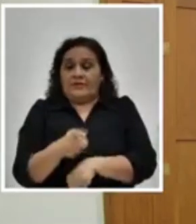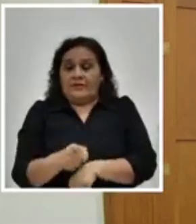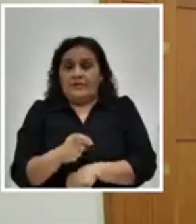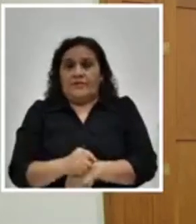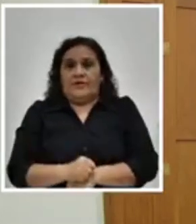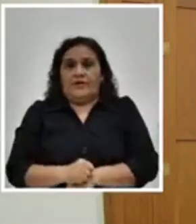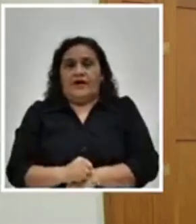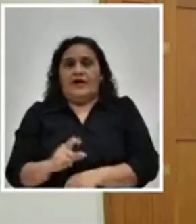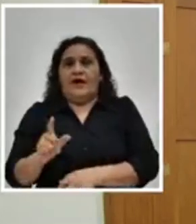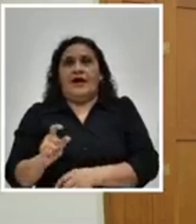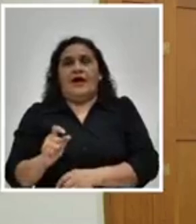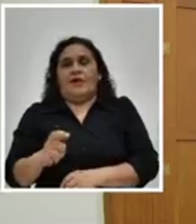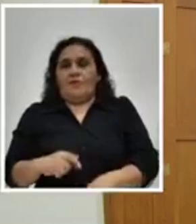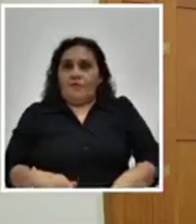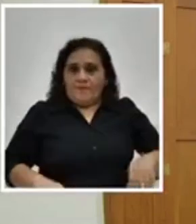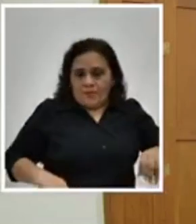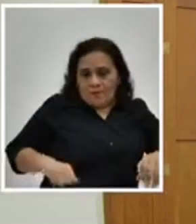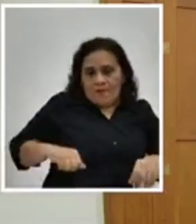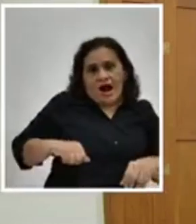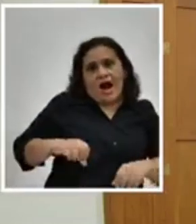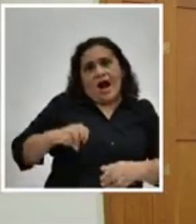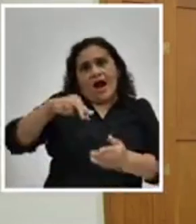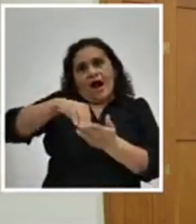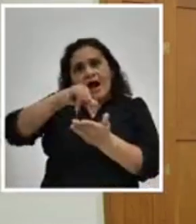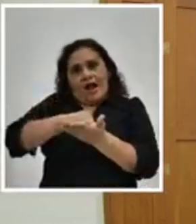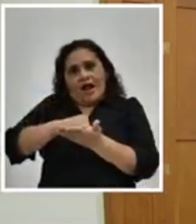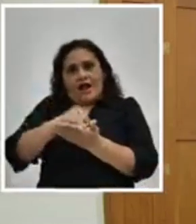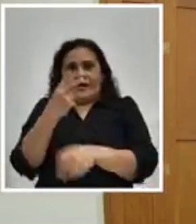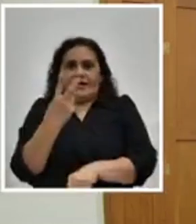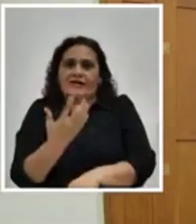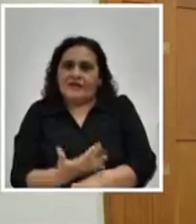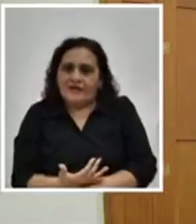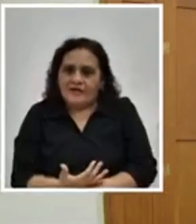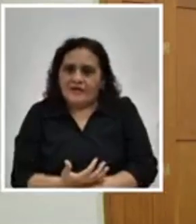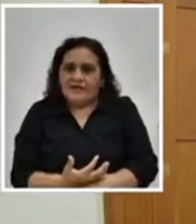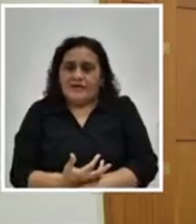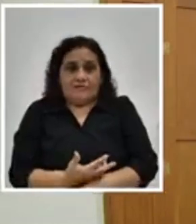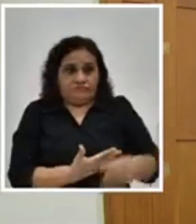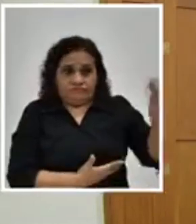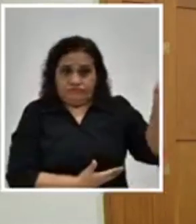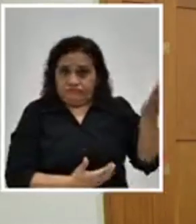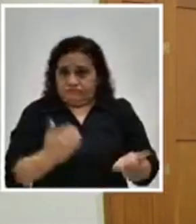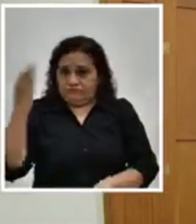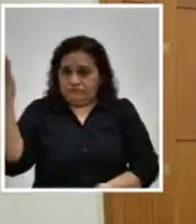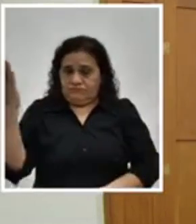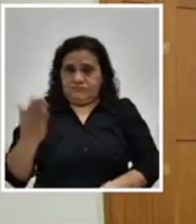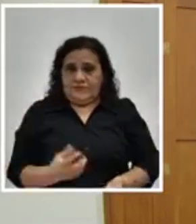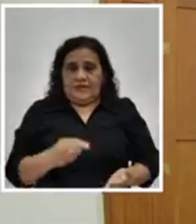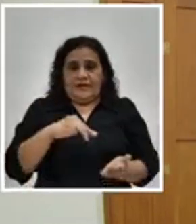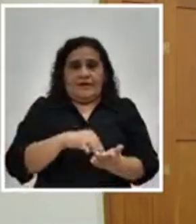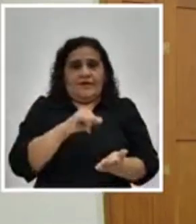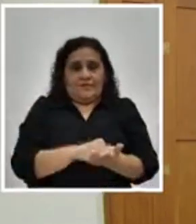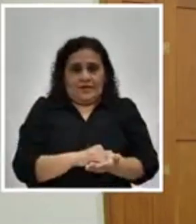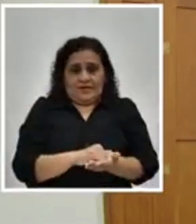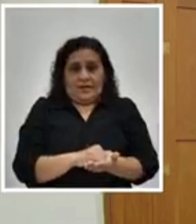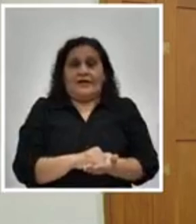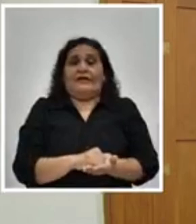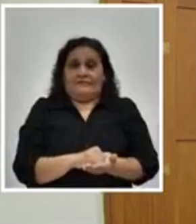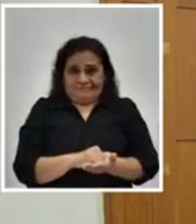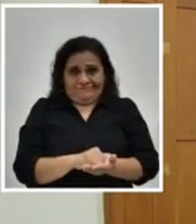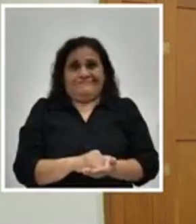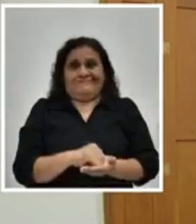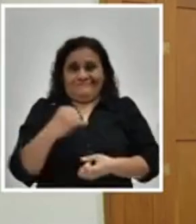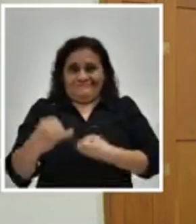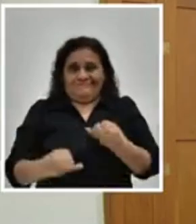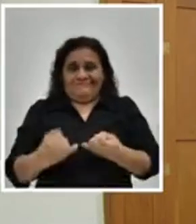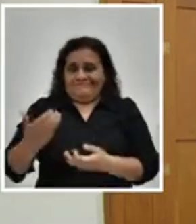pelota maya Poc Tapoc, donde se espera recibir a deportistas mayas que aún practican el ancestral juego.